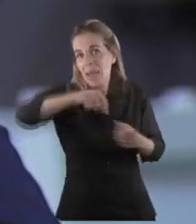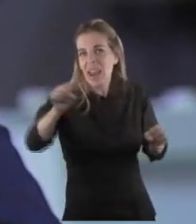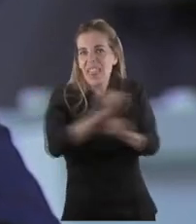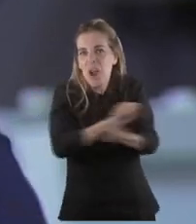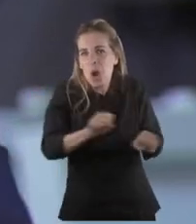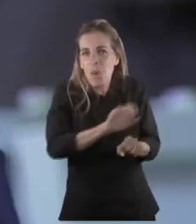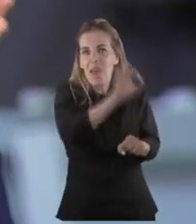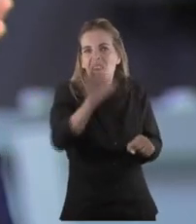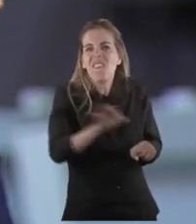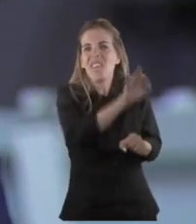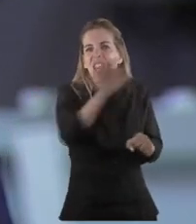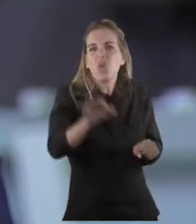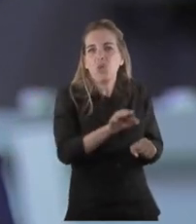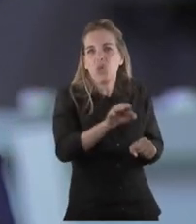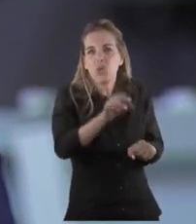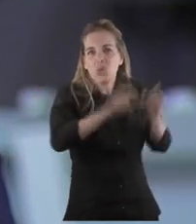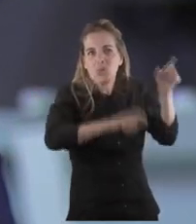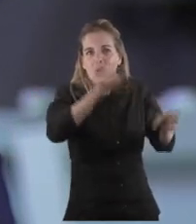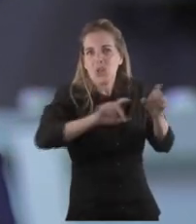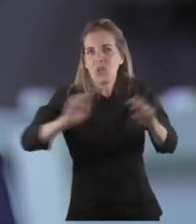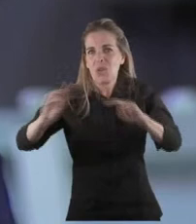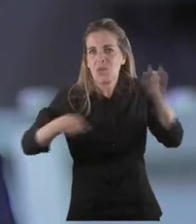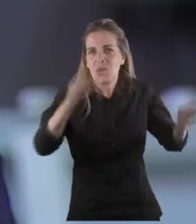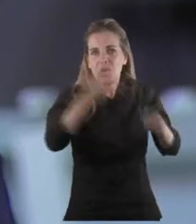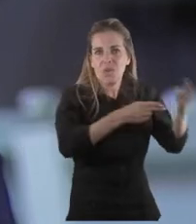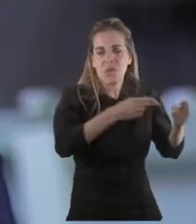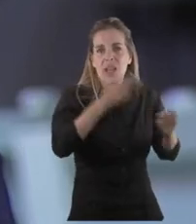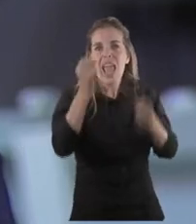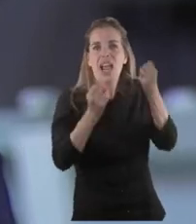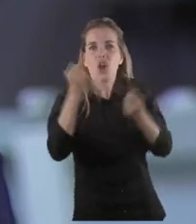fue capaz de derrumbar todas las economías del mundo.